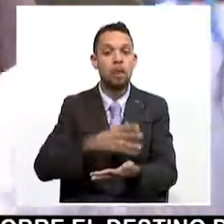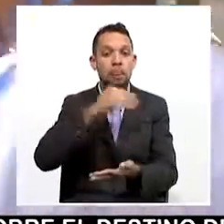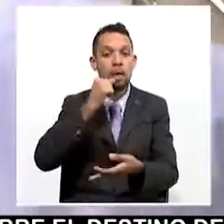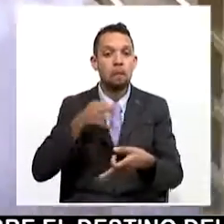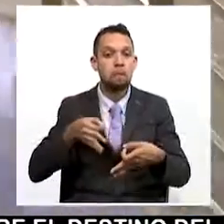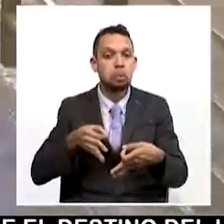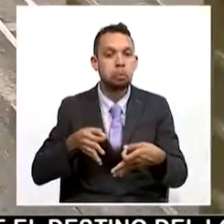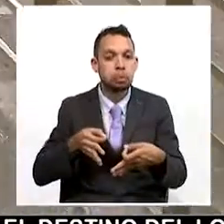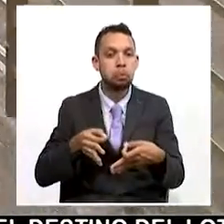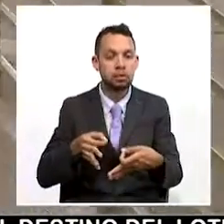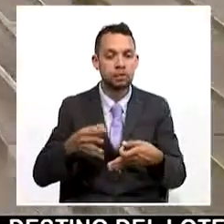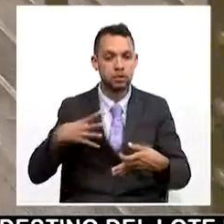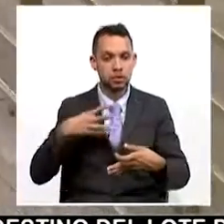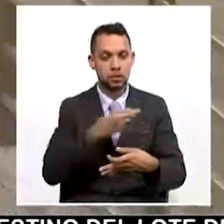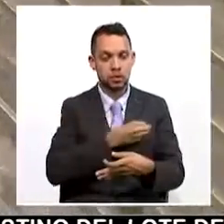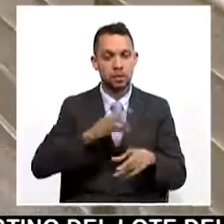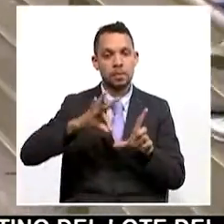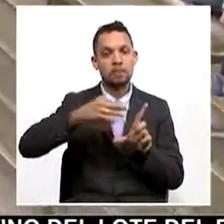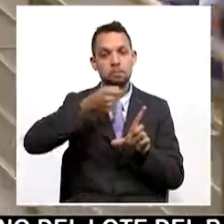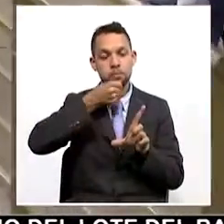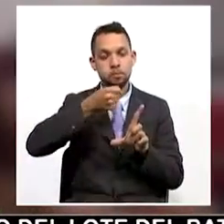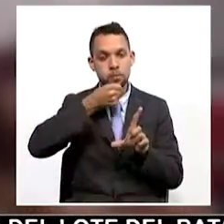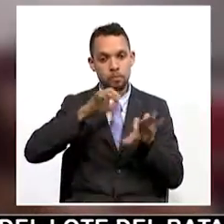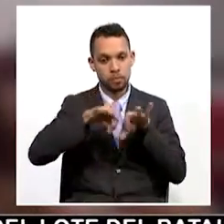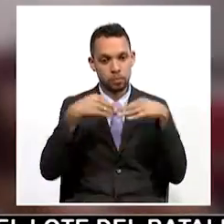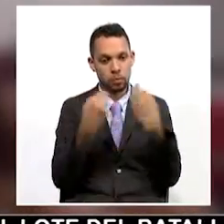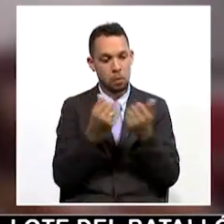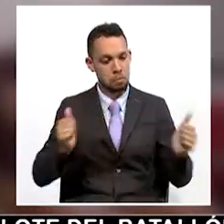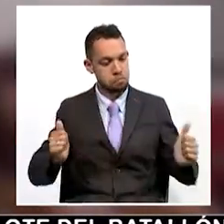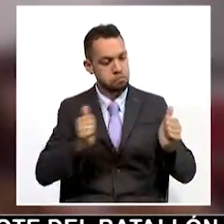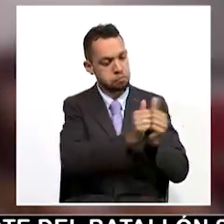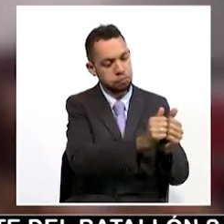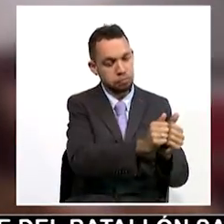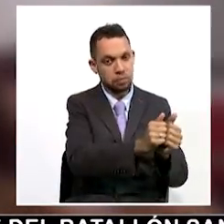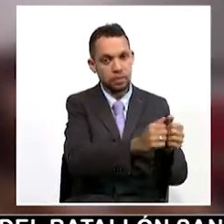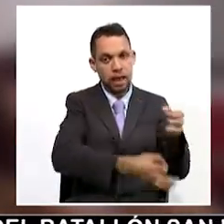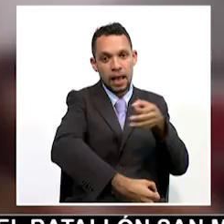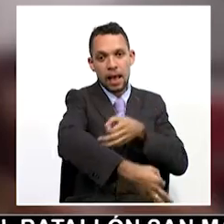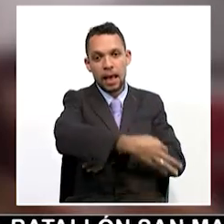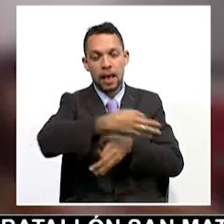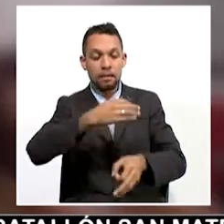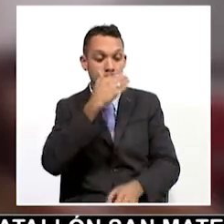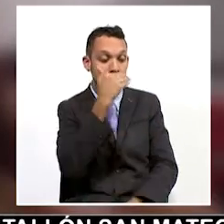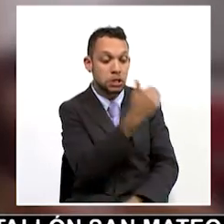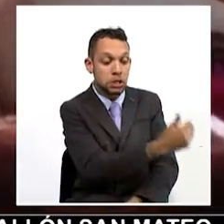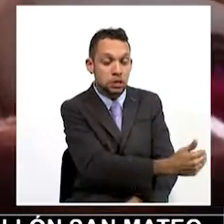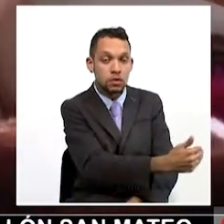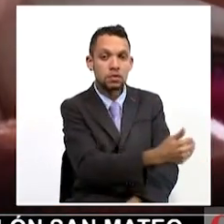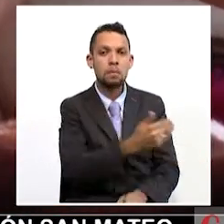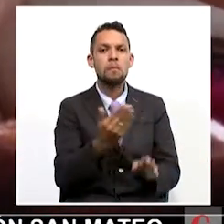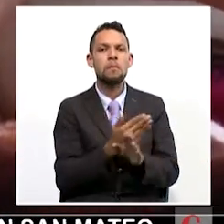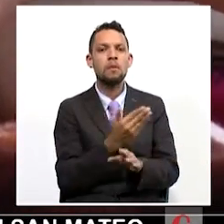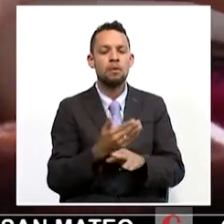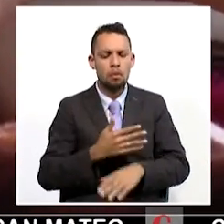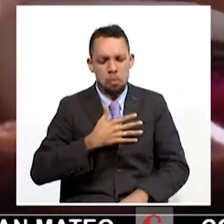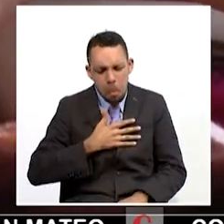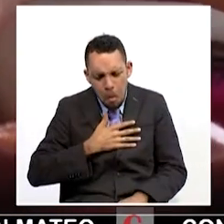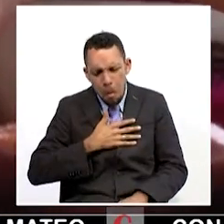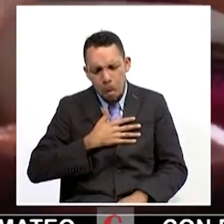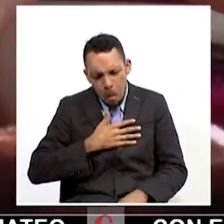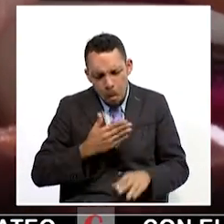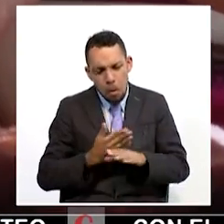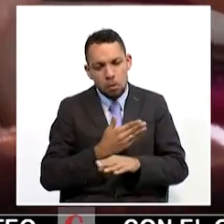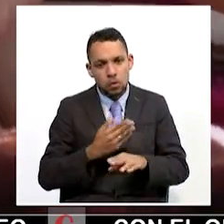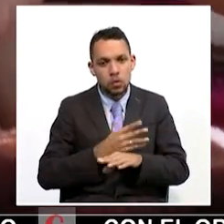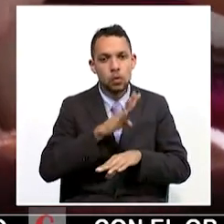Telecafé en tu barrio acompañó a una familia humilde de Armenia a gestionar el traslado de una menor de edad que tiene afección pulmonar y lleva 9 días